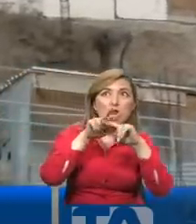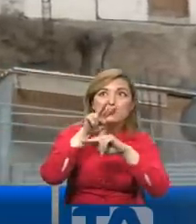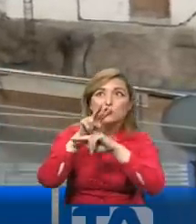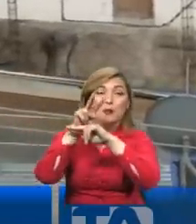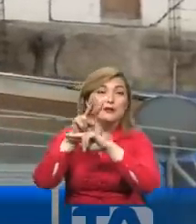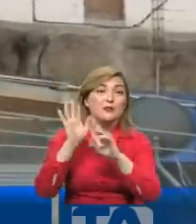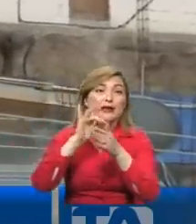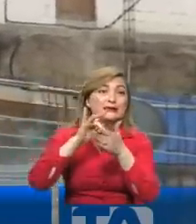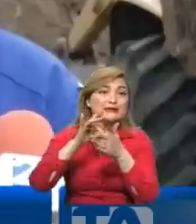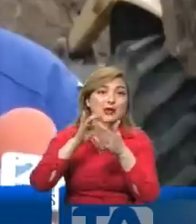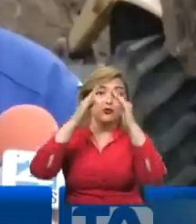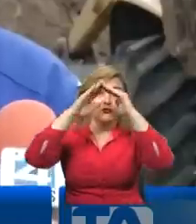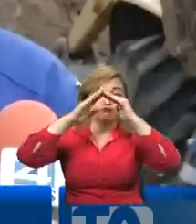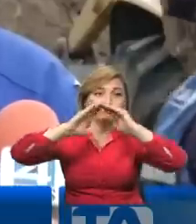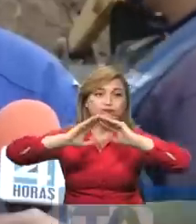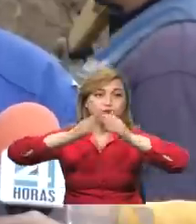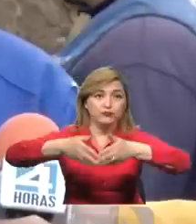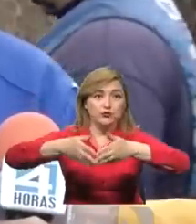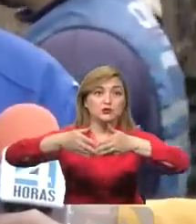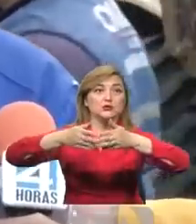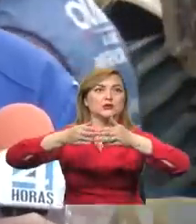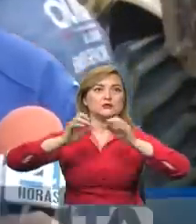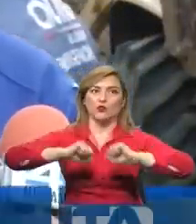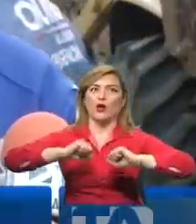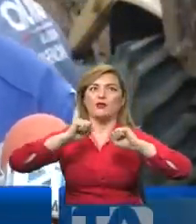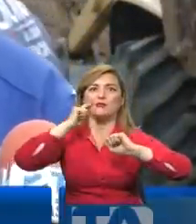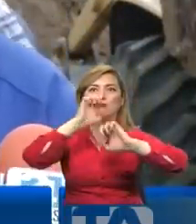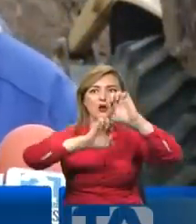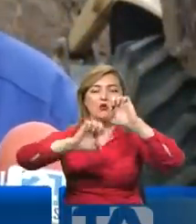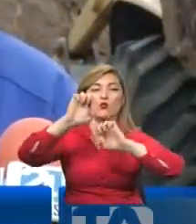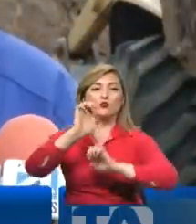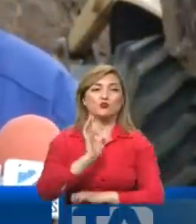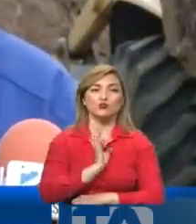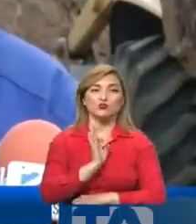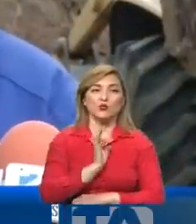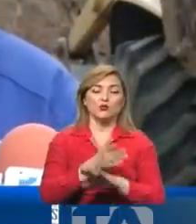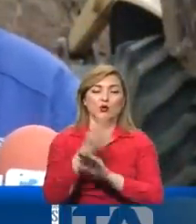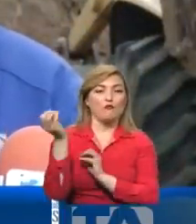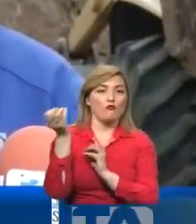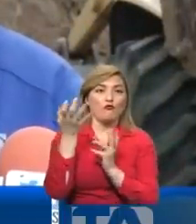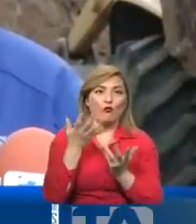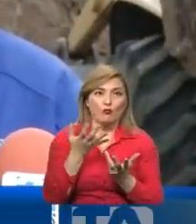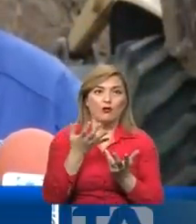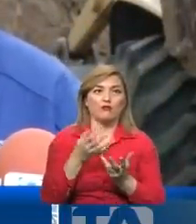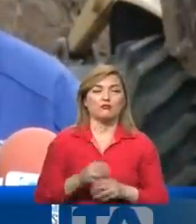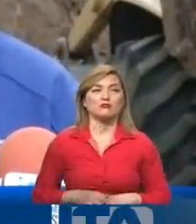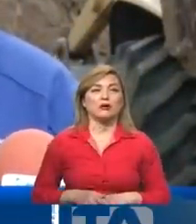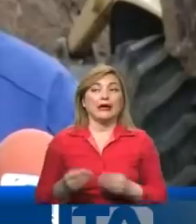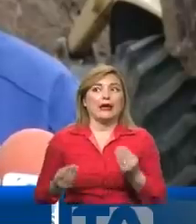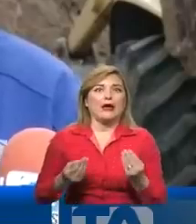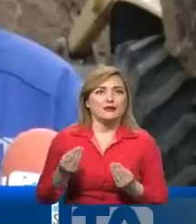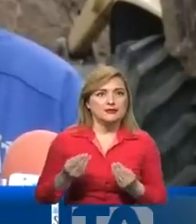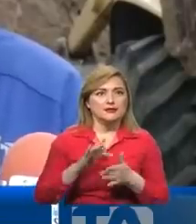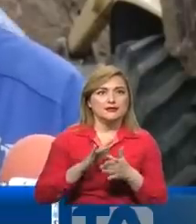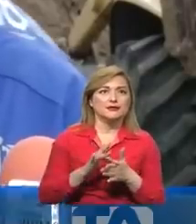Dirección de Riesgo Metropolitano está evaluando los daños y ya nuestros técnicos nos darán en las siguientes horas cuál va a ser el riesgo